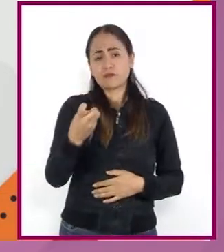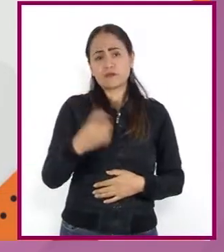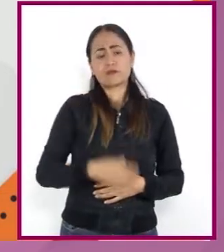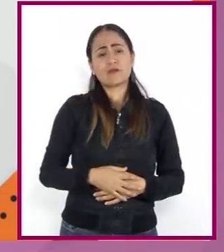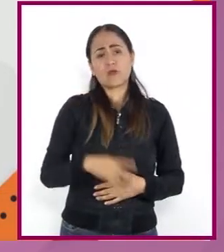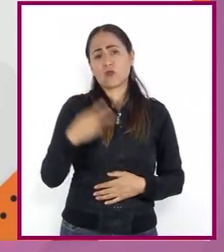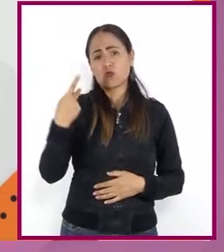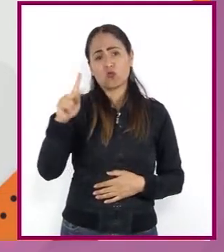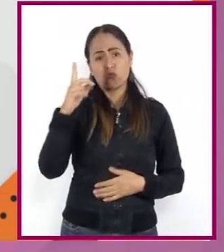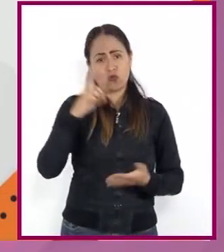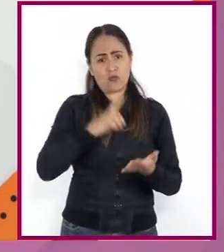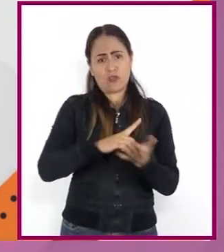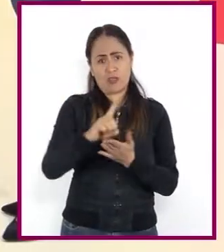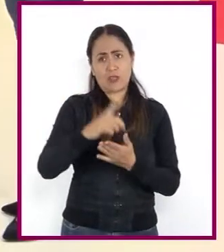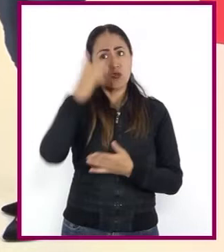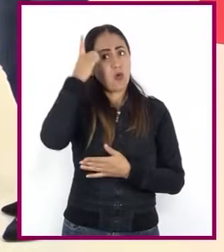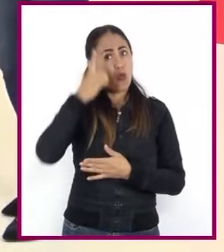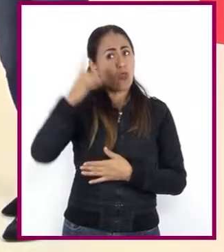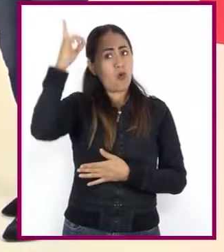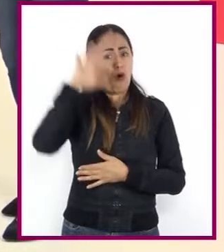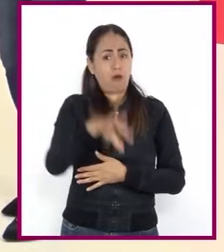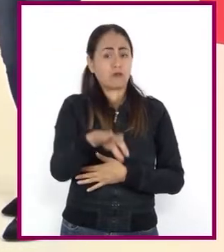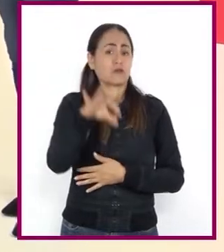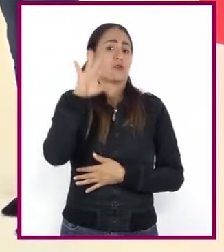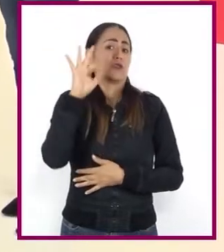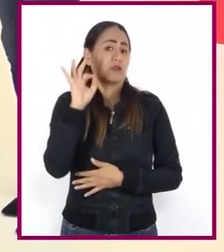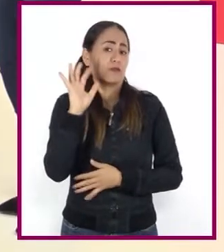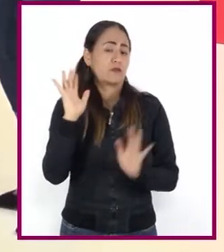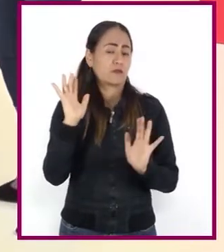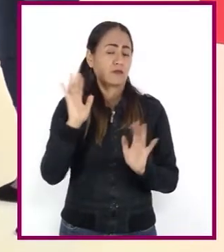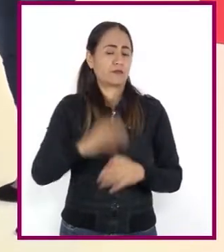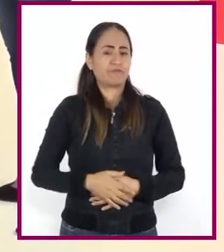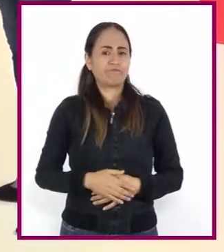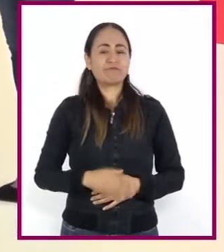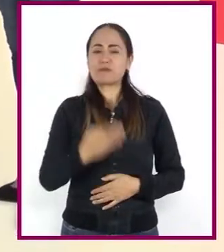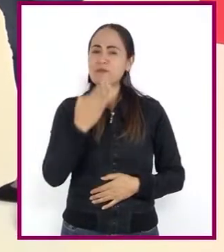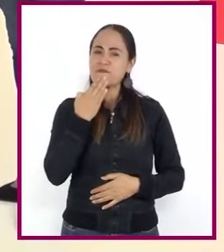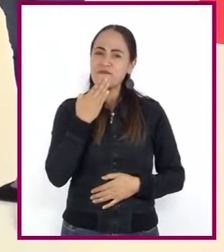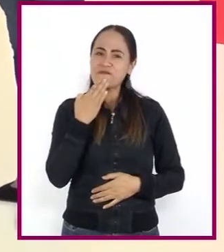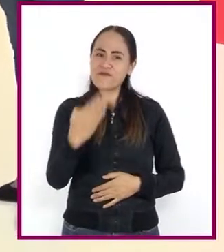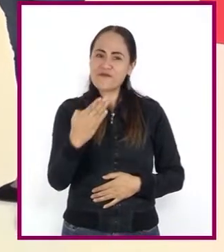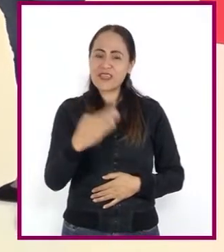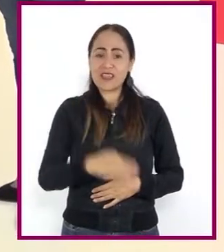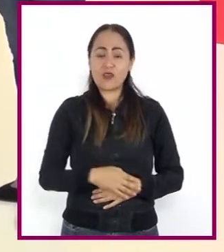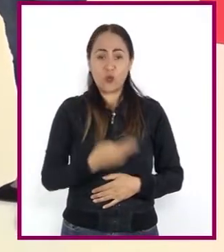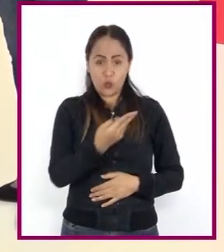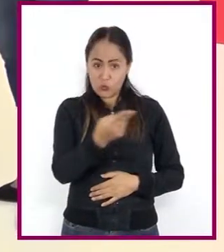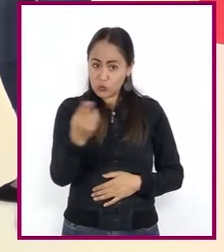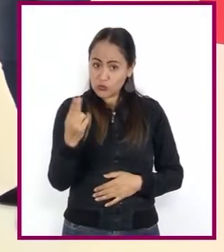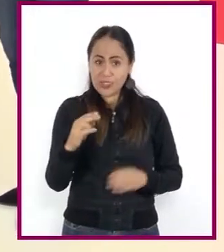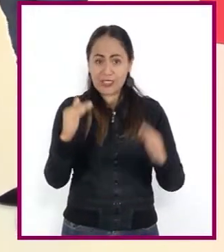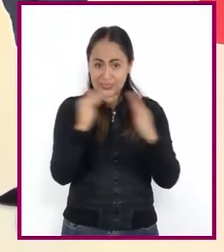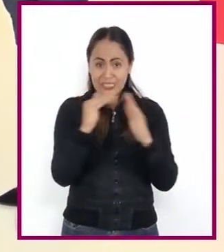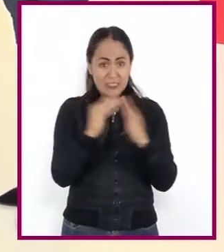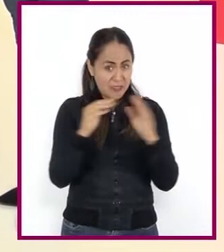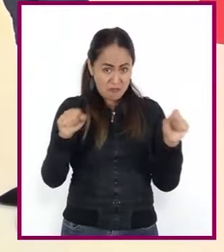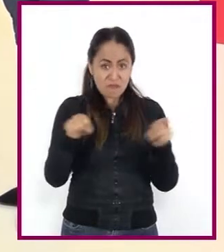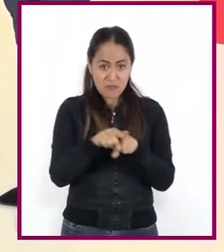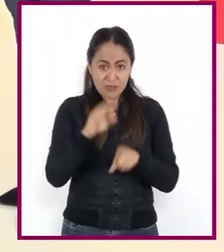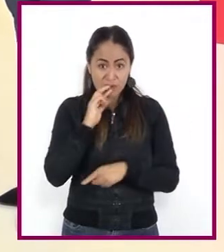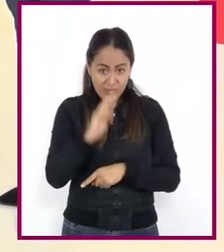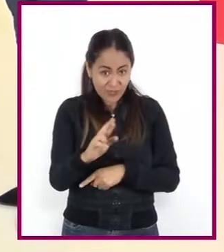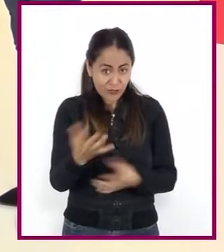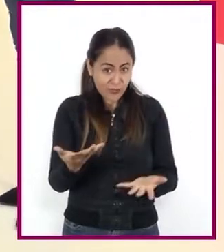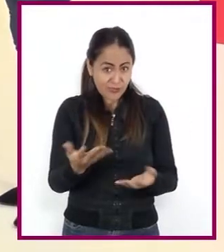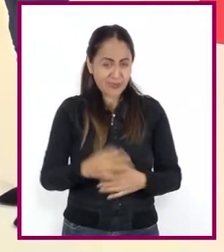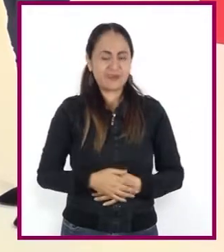del derecho divino. Muy bien. Allá en casa, ¿acertaron a la respuesta?